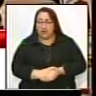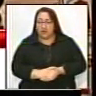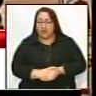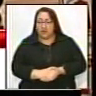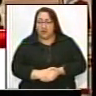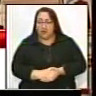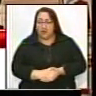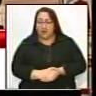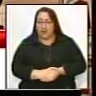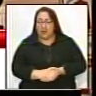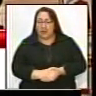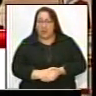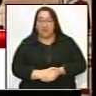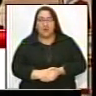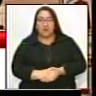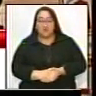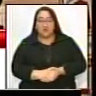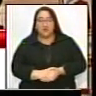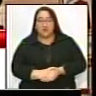Bueno,